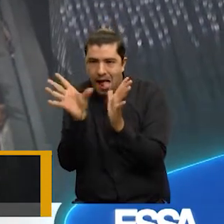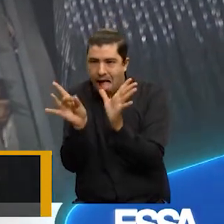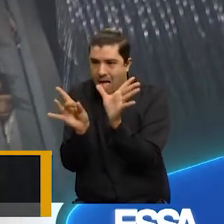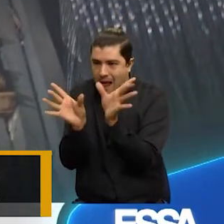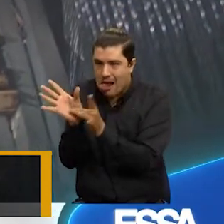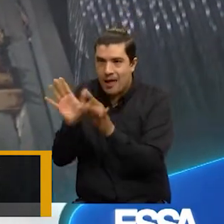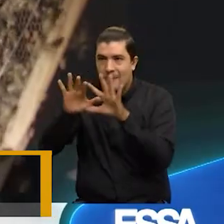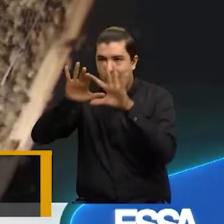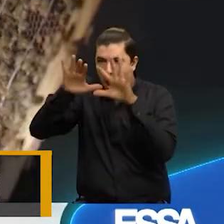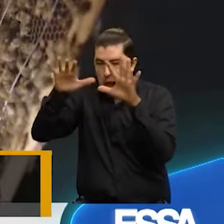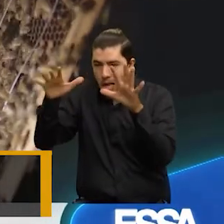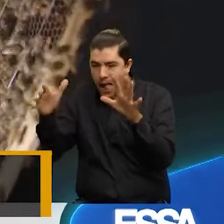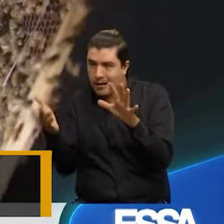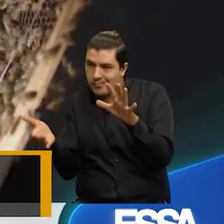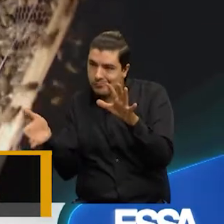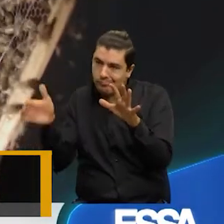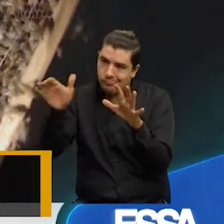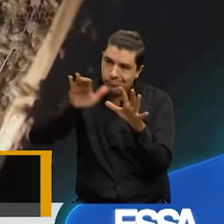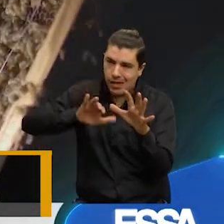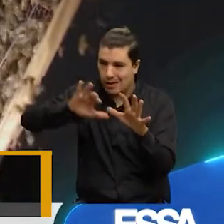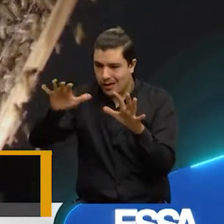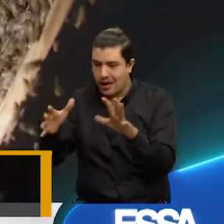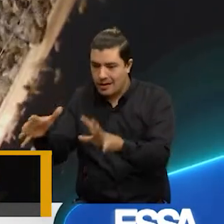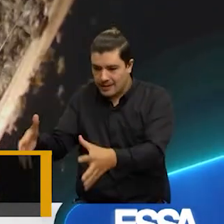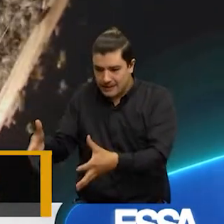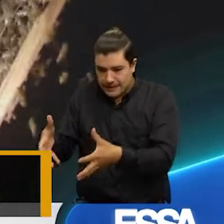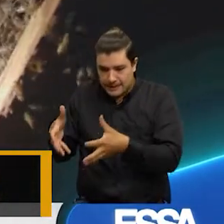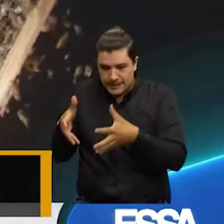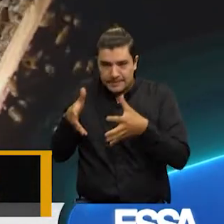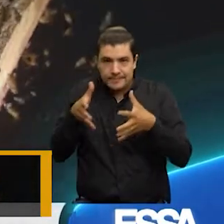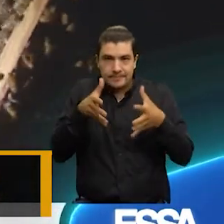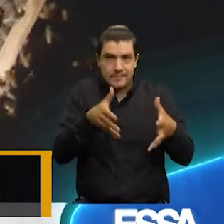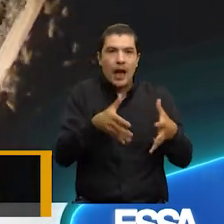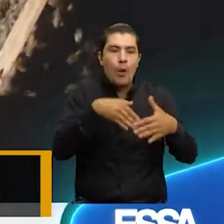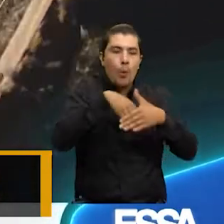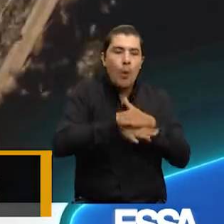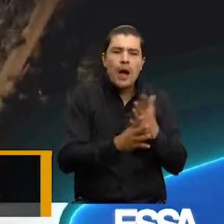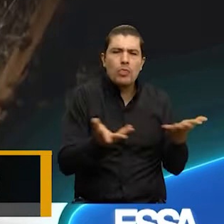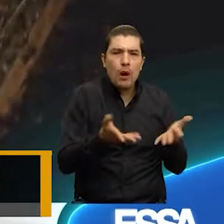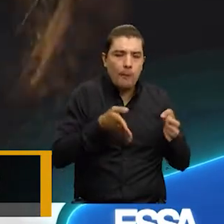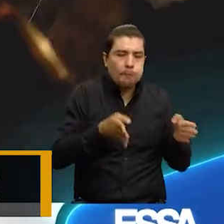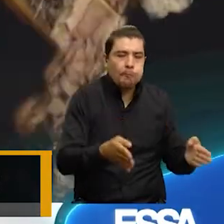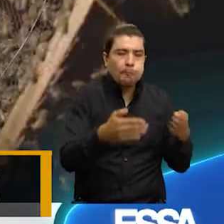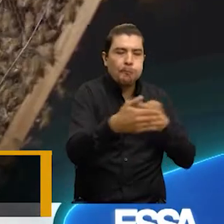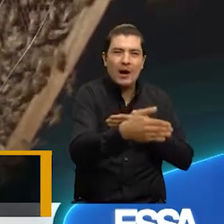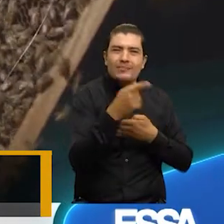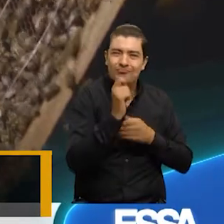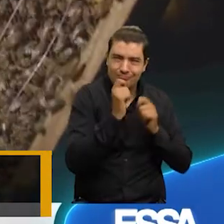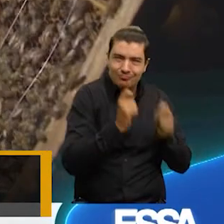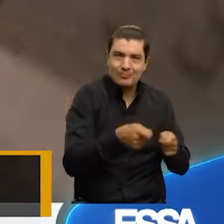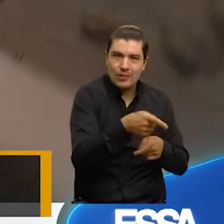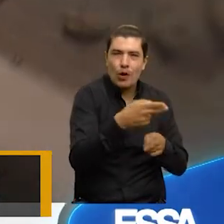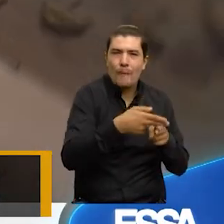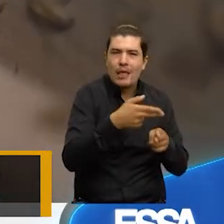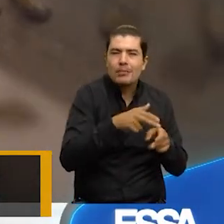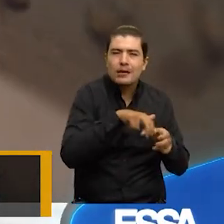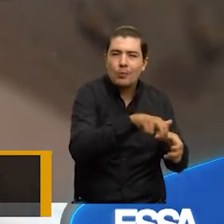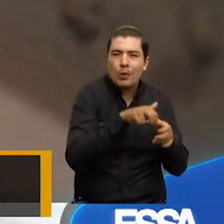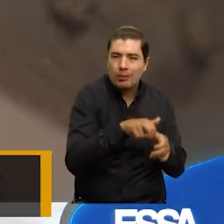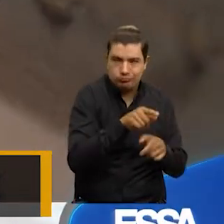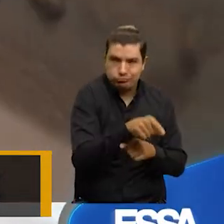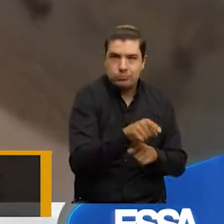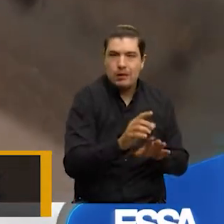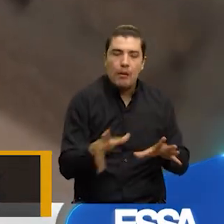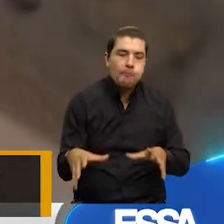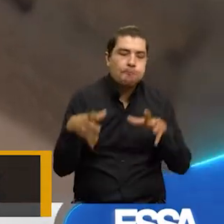a retirar la cera y la vamos a ubicar en unos cajones que tenemos que se llaman núcleos de transporte para que ellas